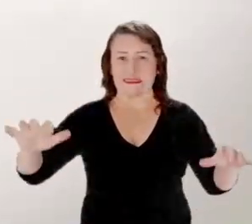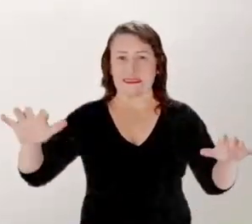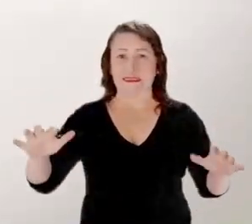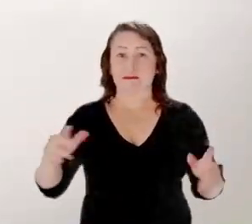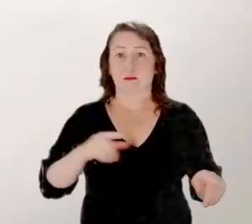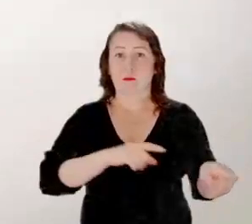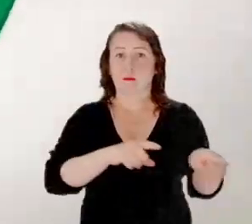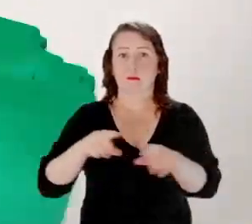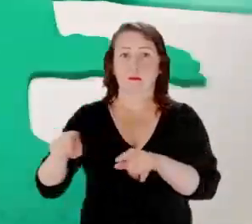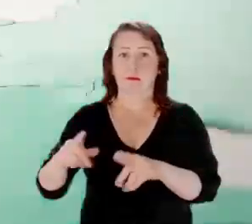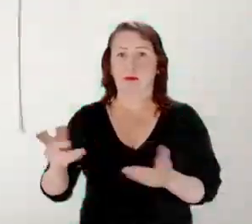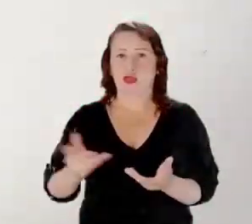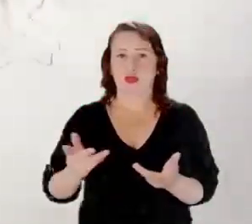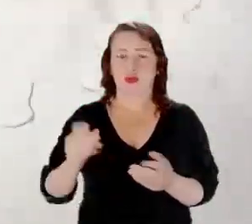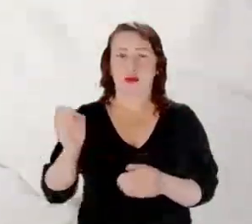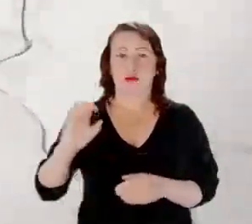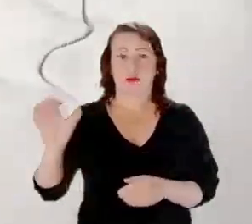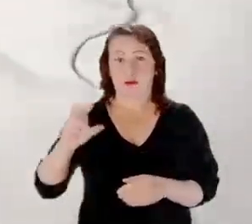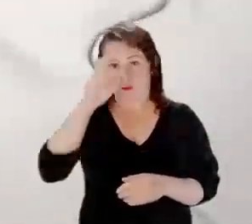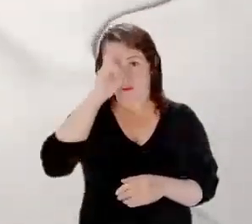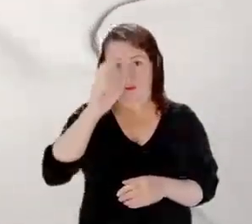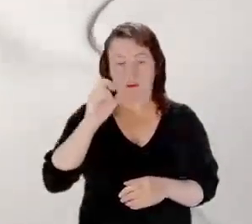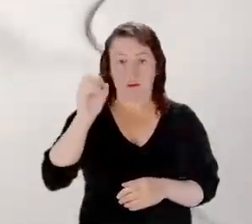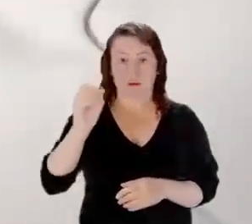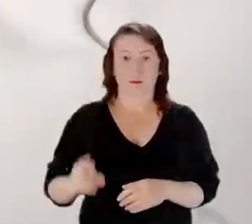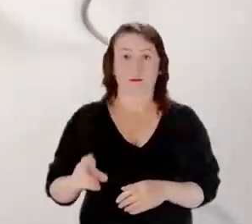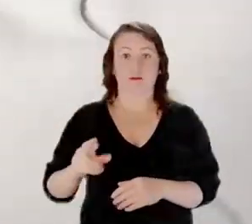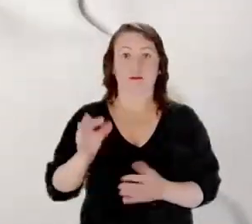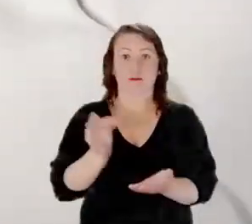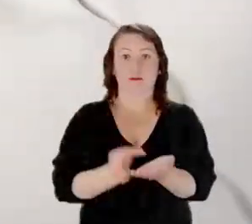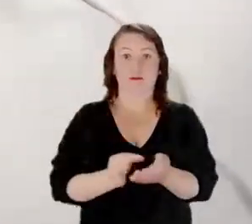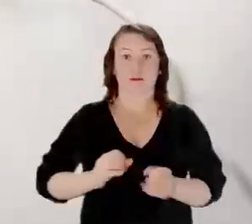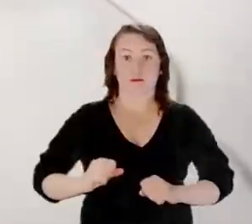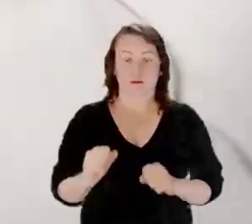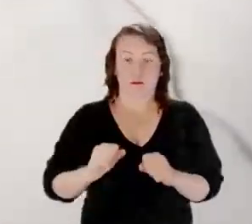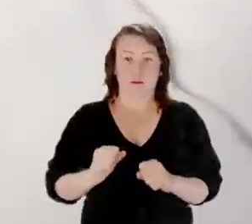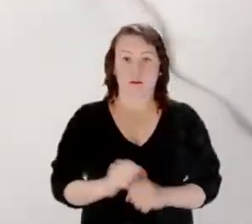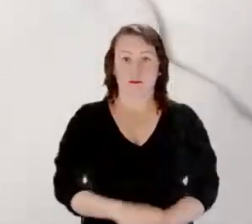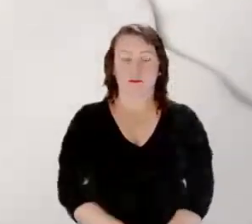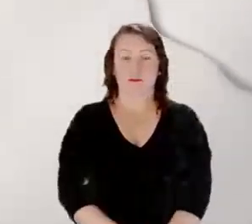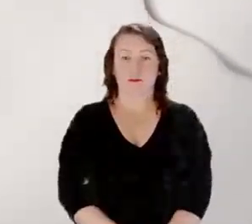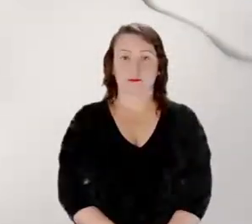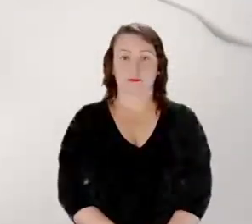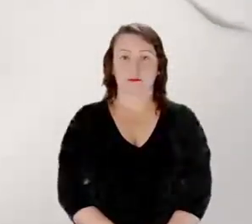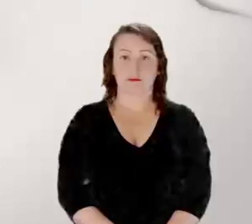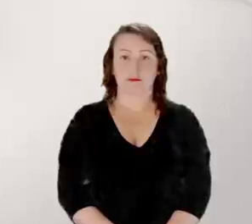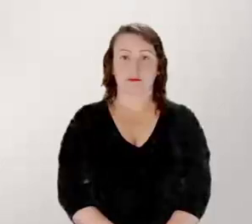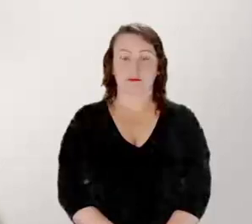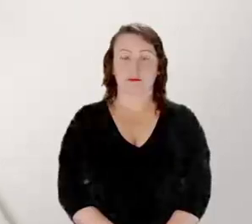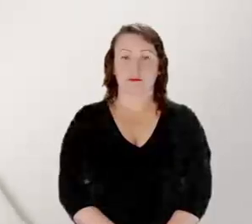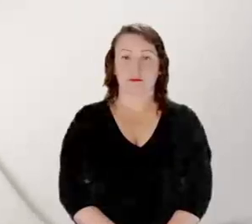Las precipitaciones puntuales se esperan en el occidente, norte y sur de la capital del país.